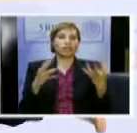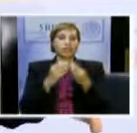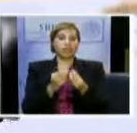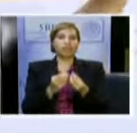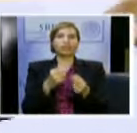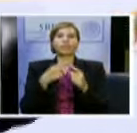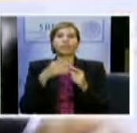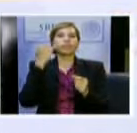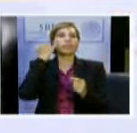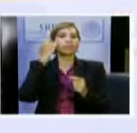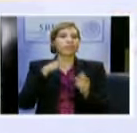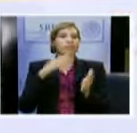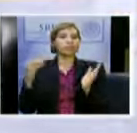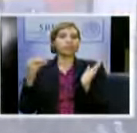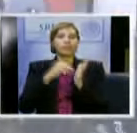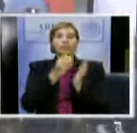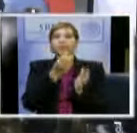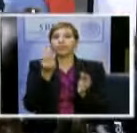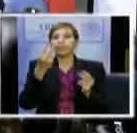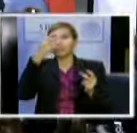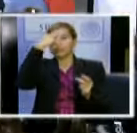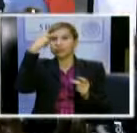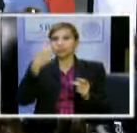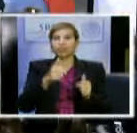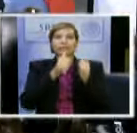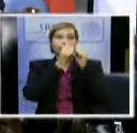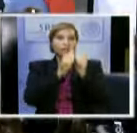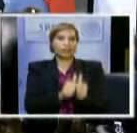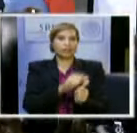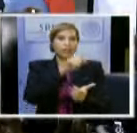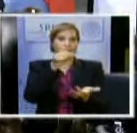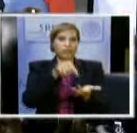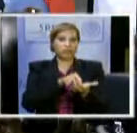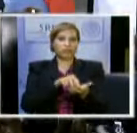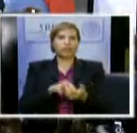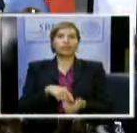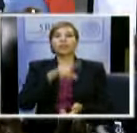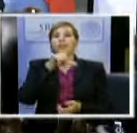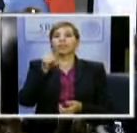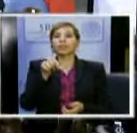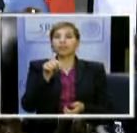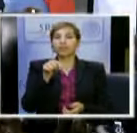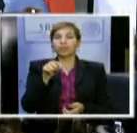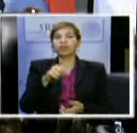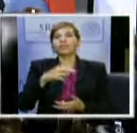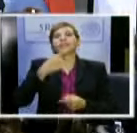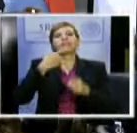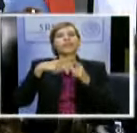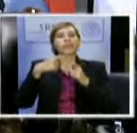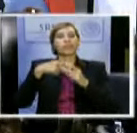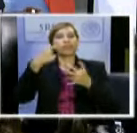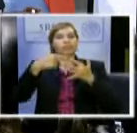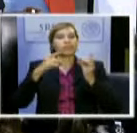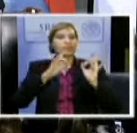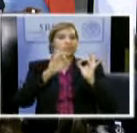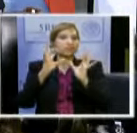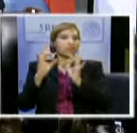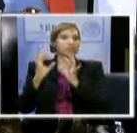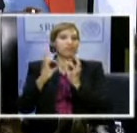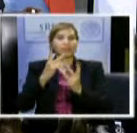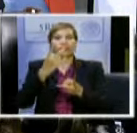un paradigma porque muchos de estos mexicanos se quedaron en esa región. Pero luego viene una serie de reacciones